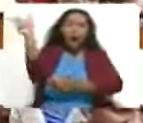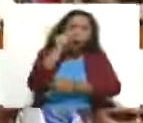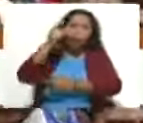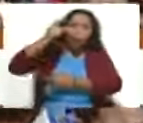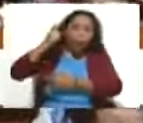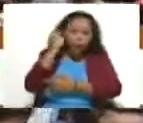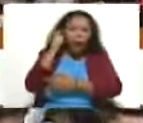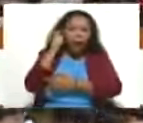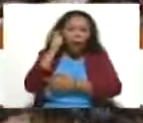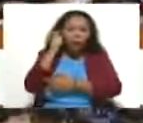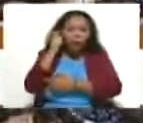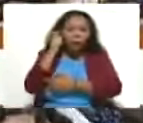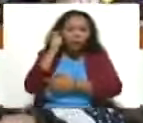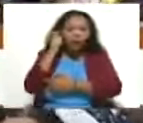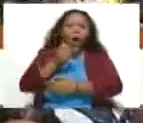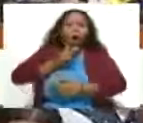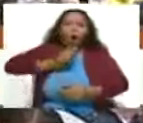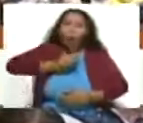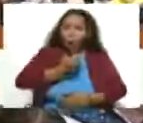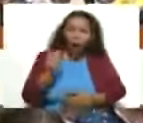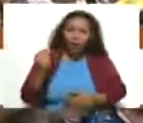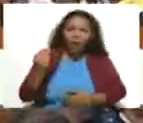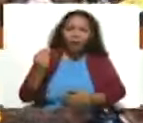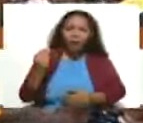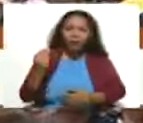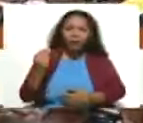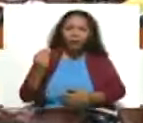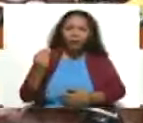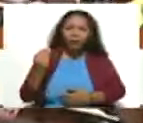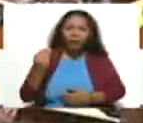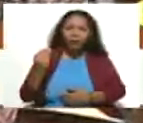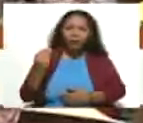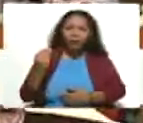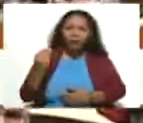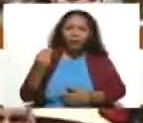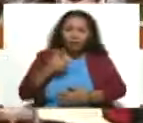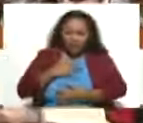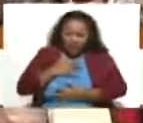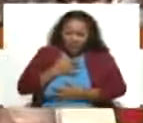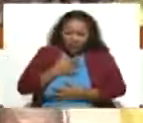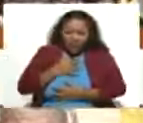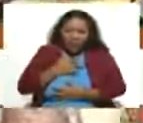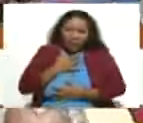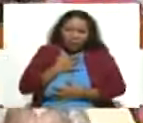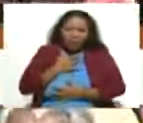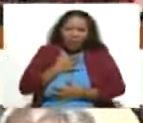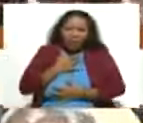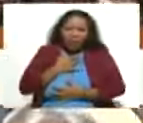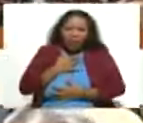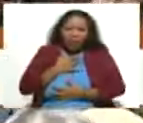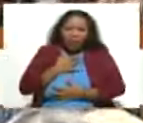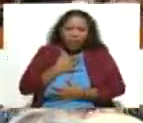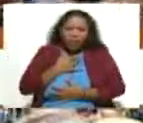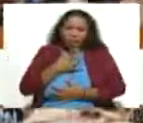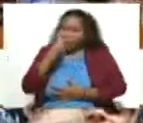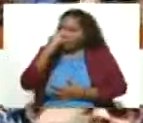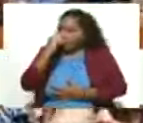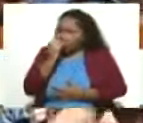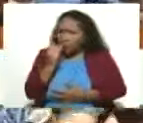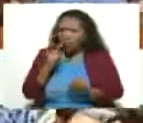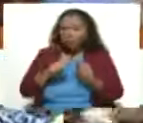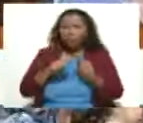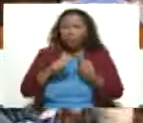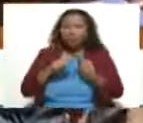mujeres, en la juventud, en el sentimiento de Zamora,